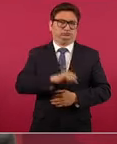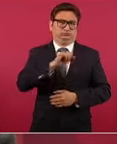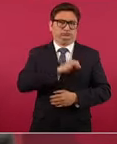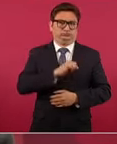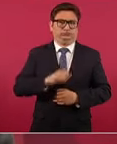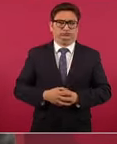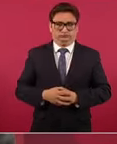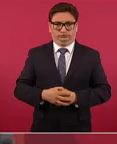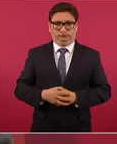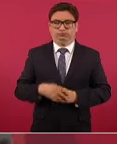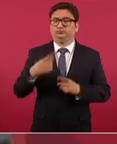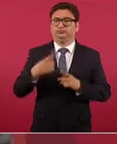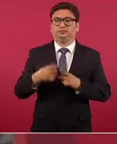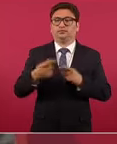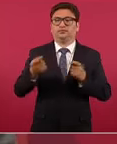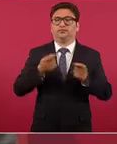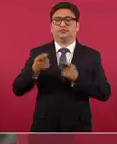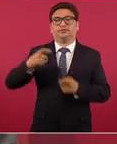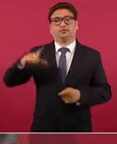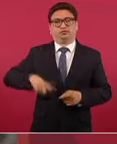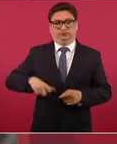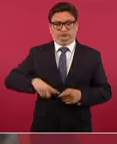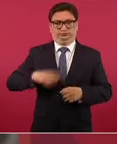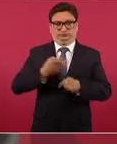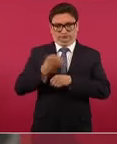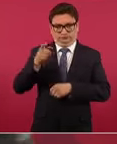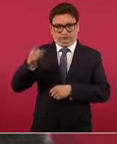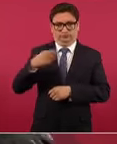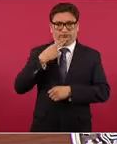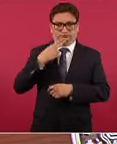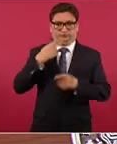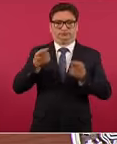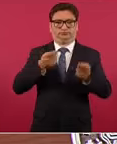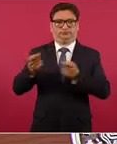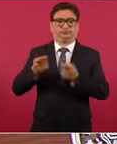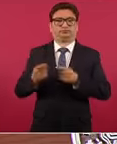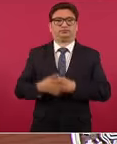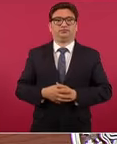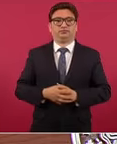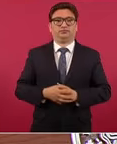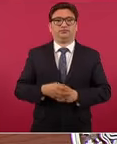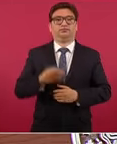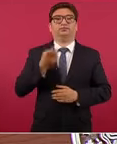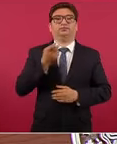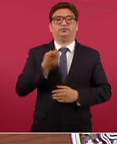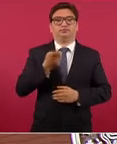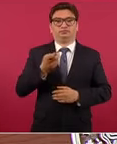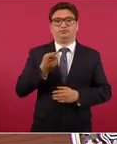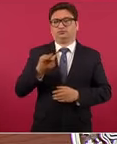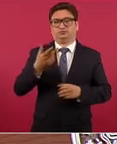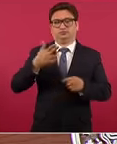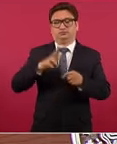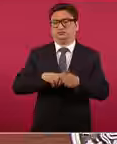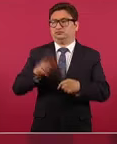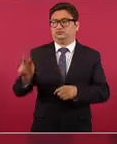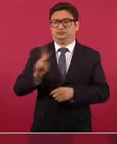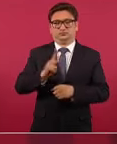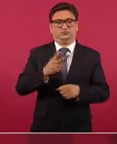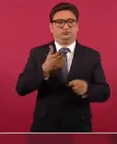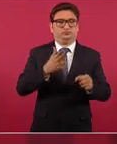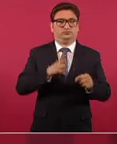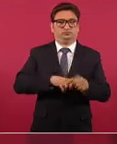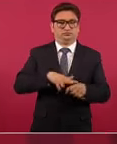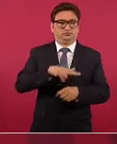manejado por el estado y está con los hospitales de salud en